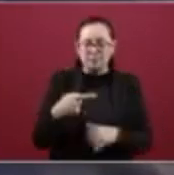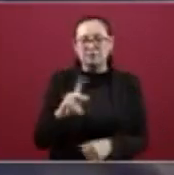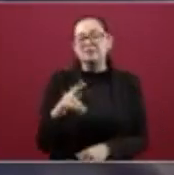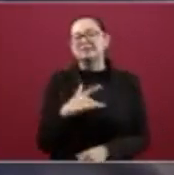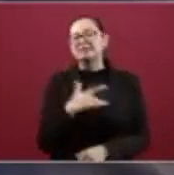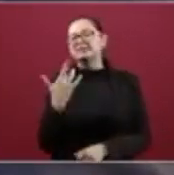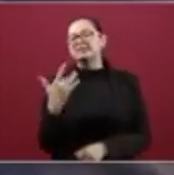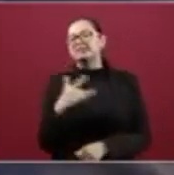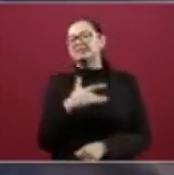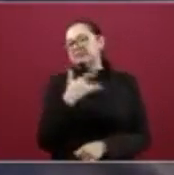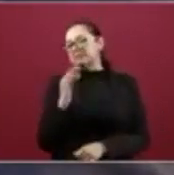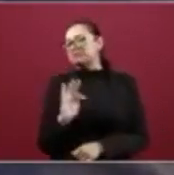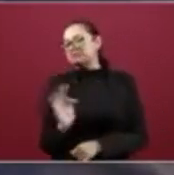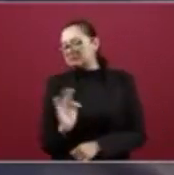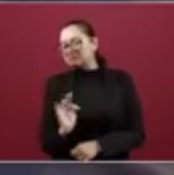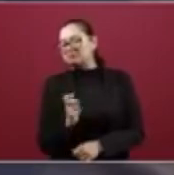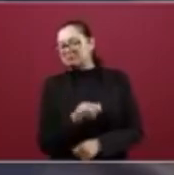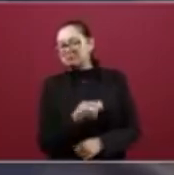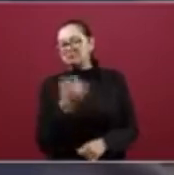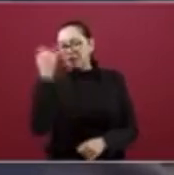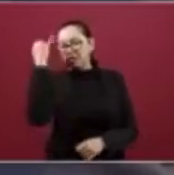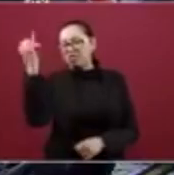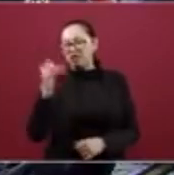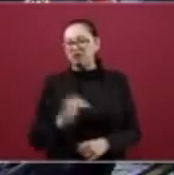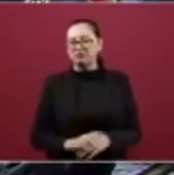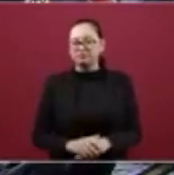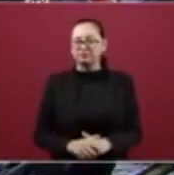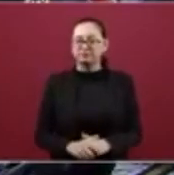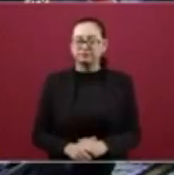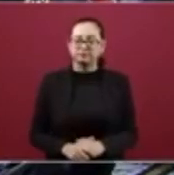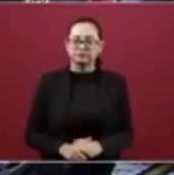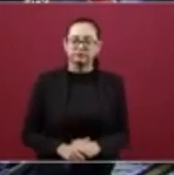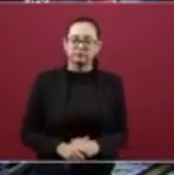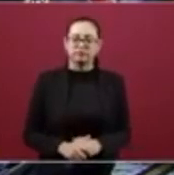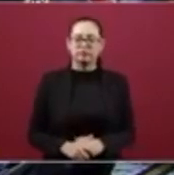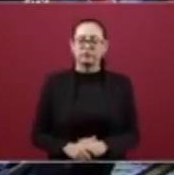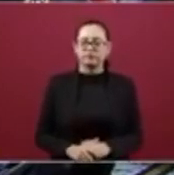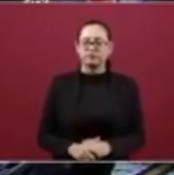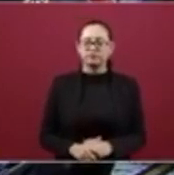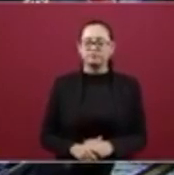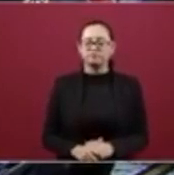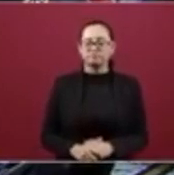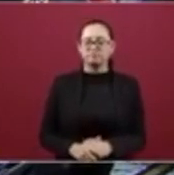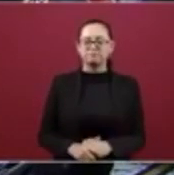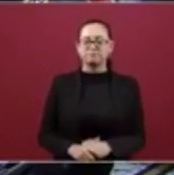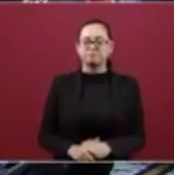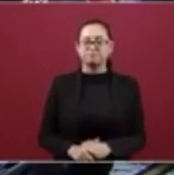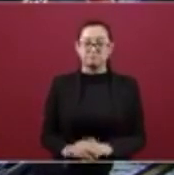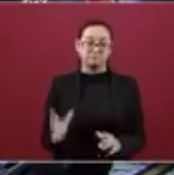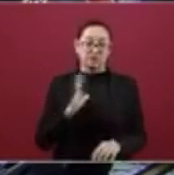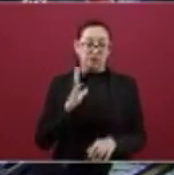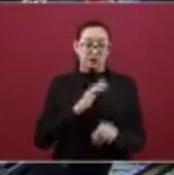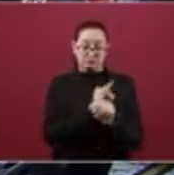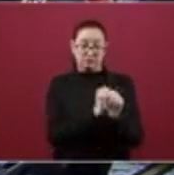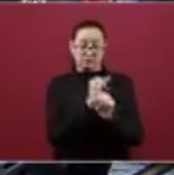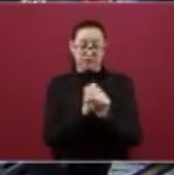de las hipótesis que tenemos. ¿Tienen a funcionarios identificados o averiguaciones?